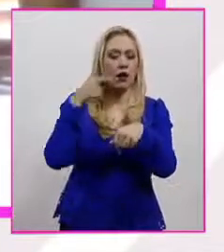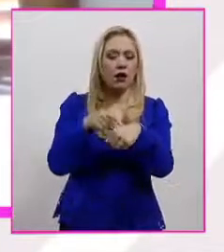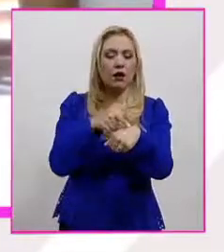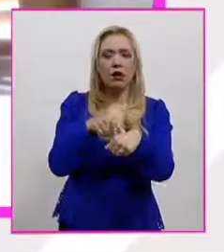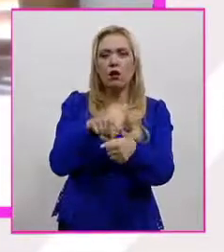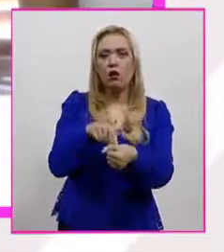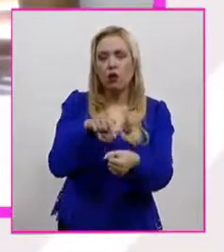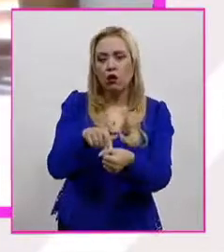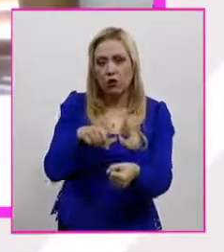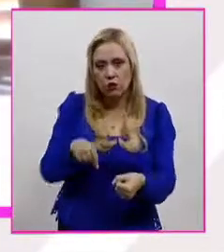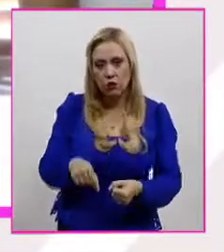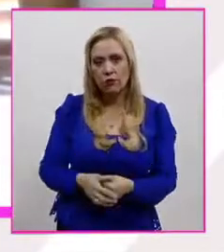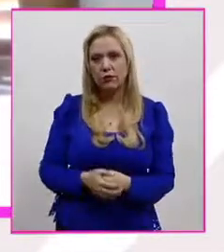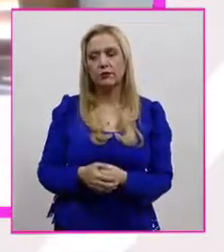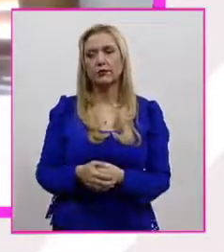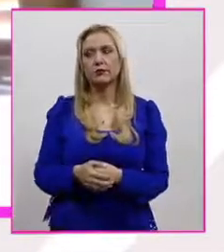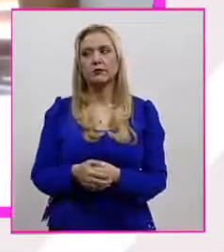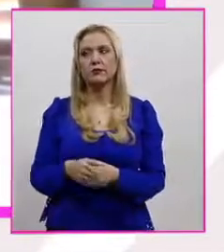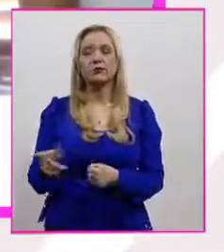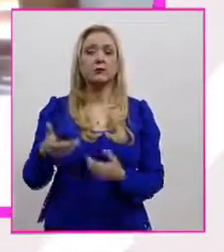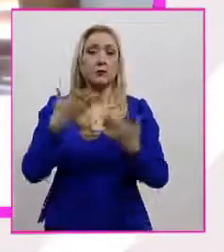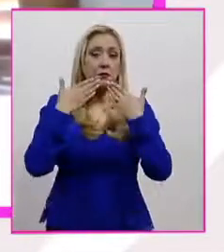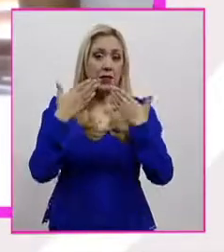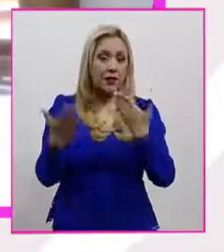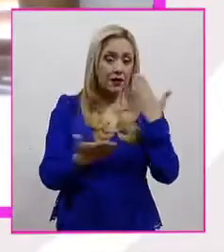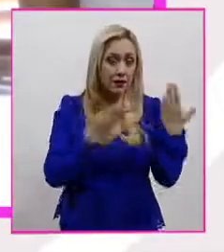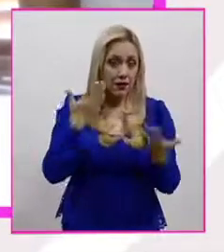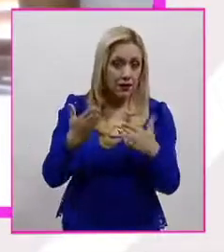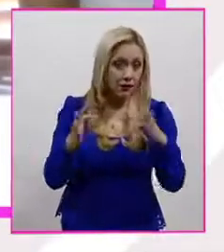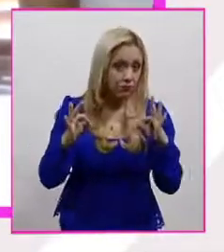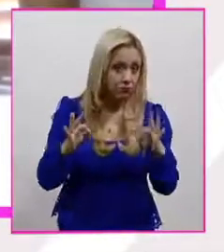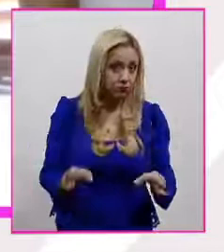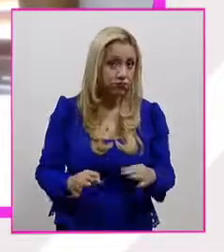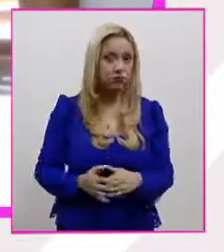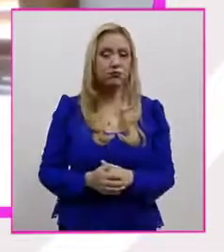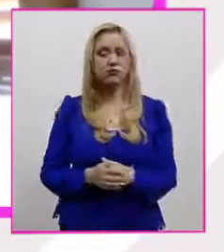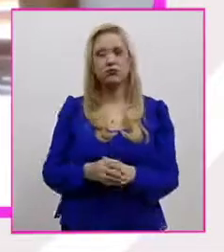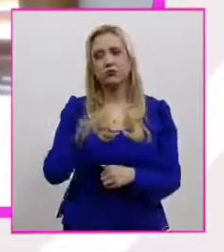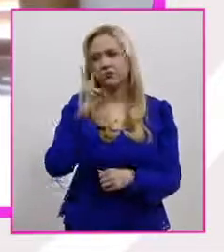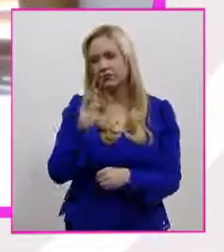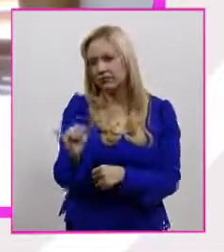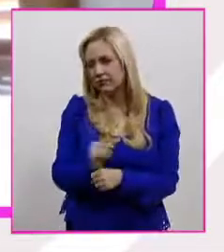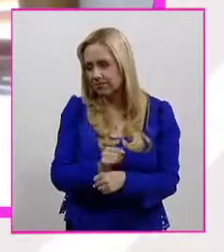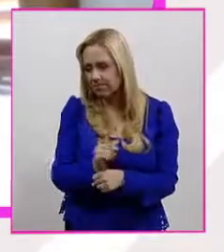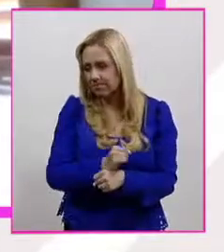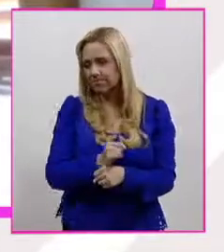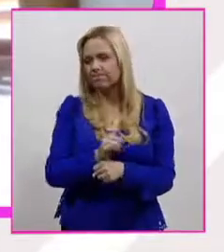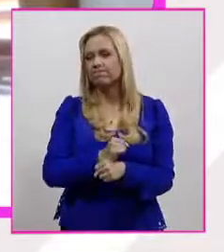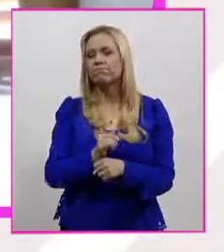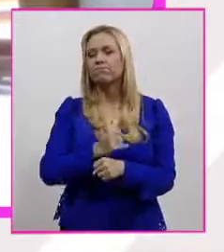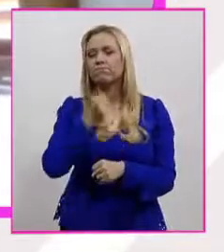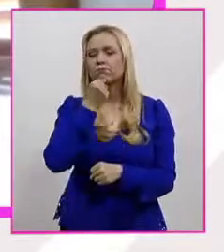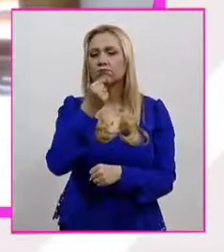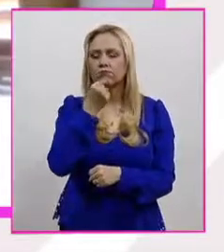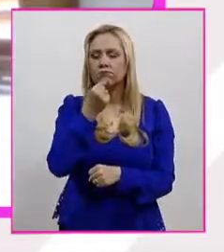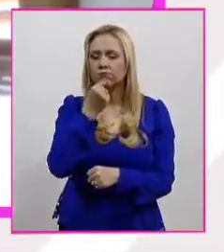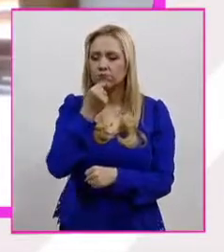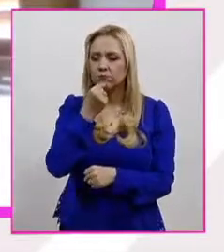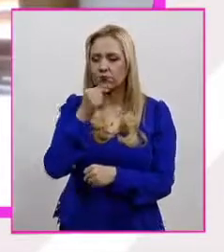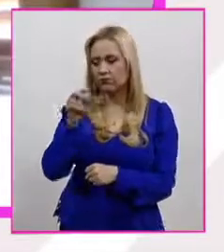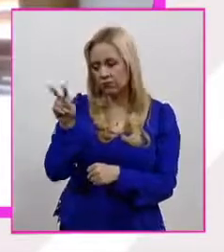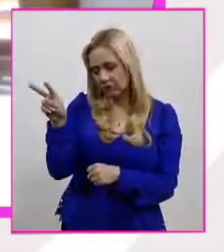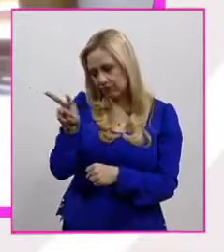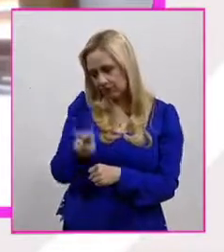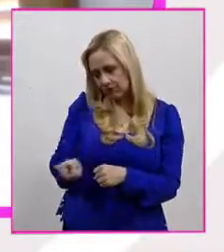en términos de su rendimiento escolar. Y como se hacía este experimento, se le presentaba a los niños pues, como